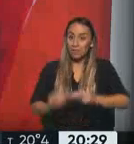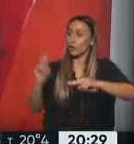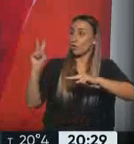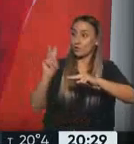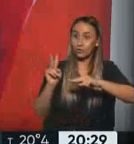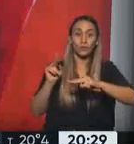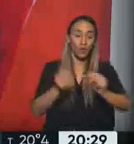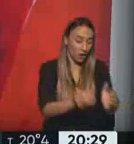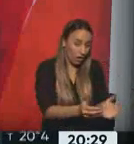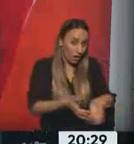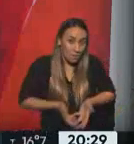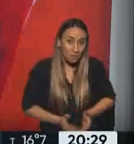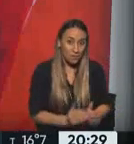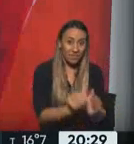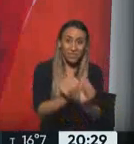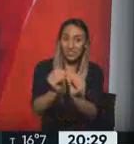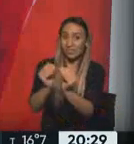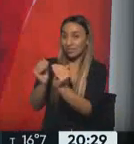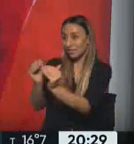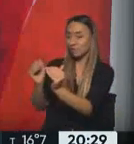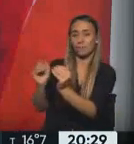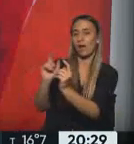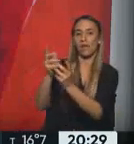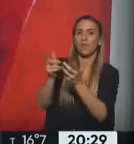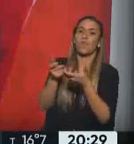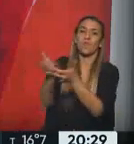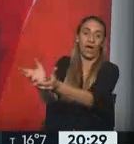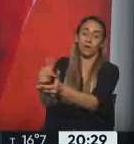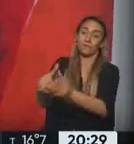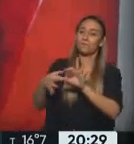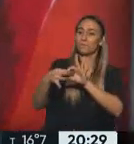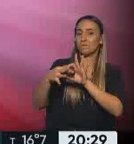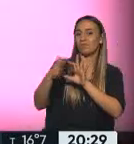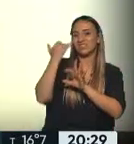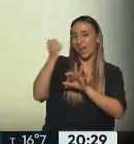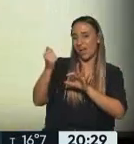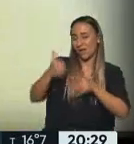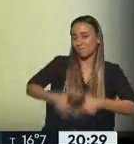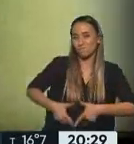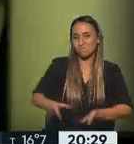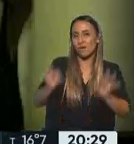lo reciben ellos y ahí termina mi misión con él. Pero el vínculo va a quedar siempre.